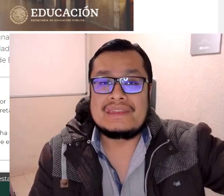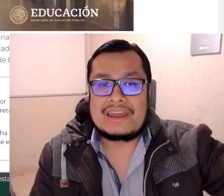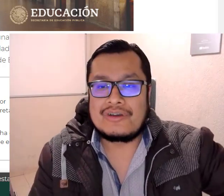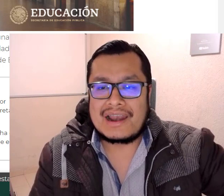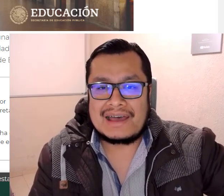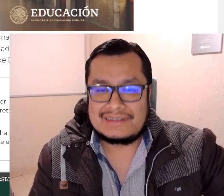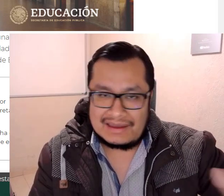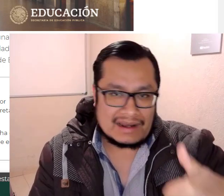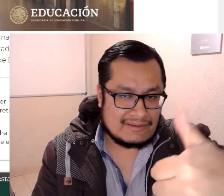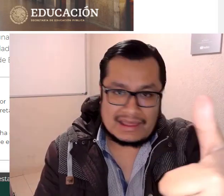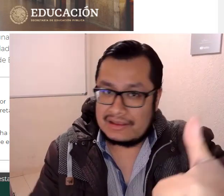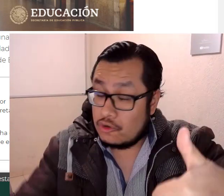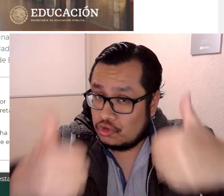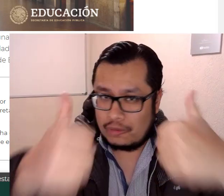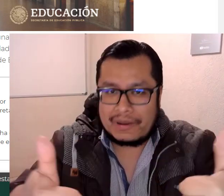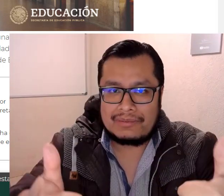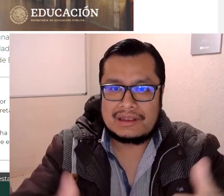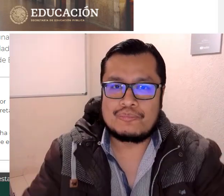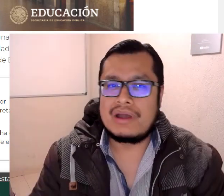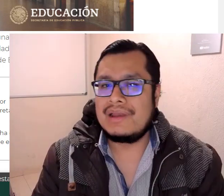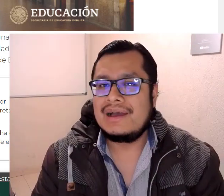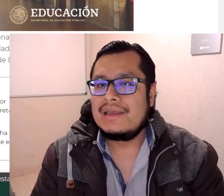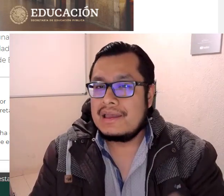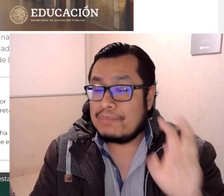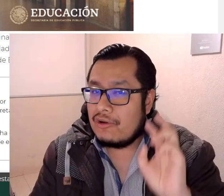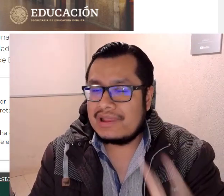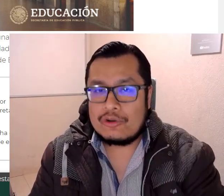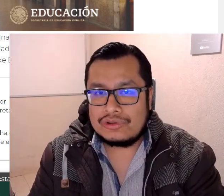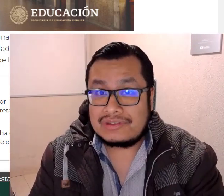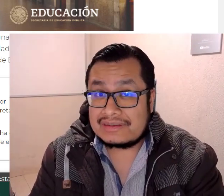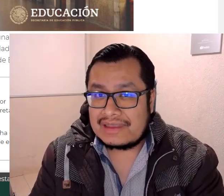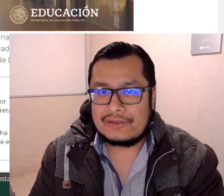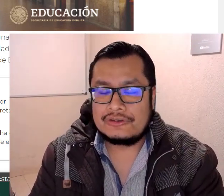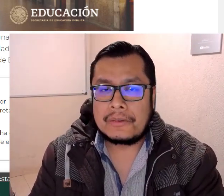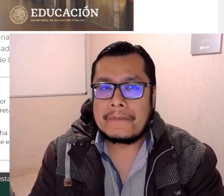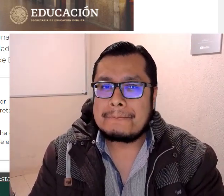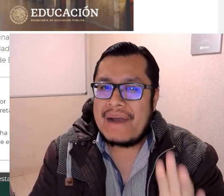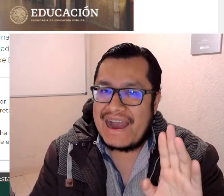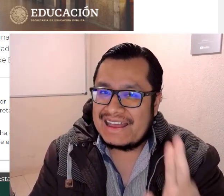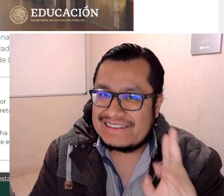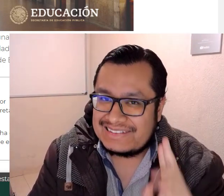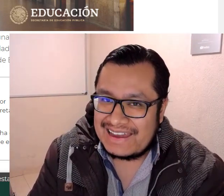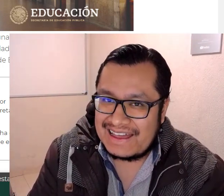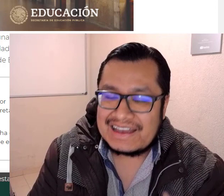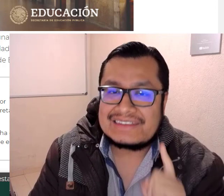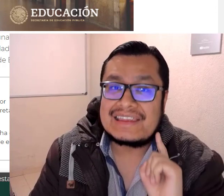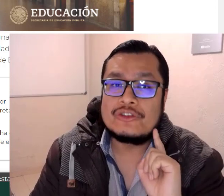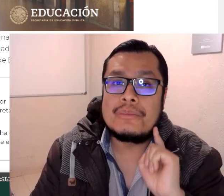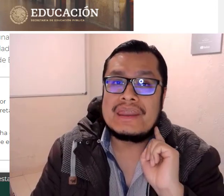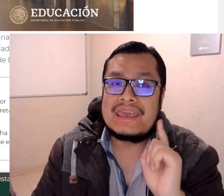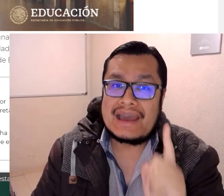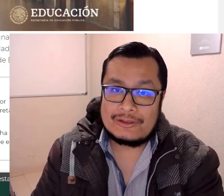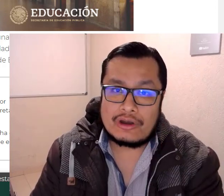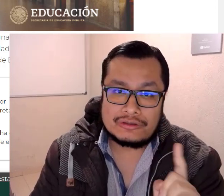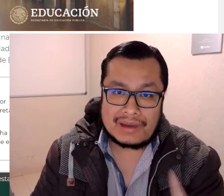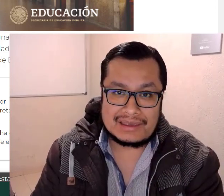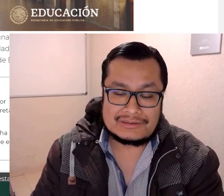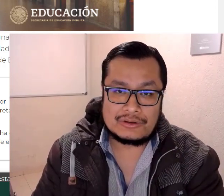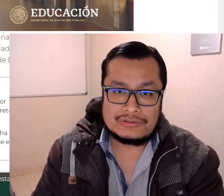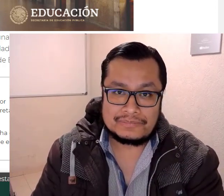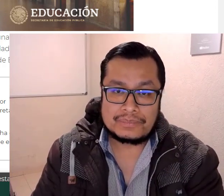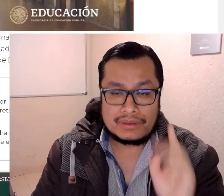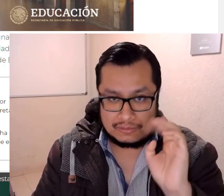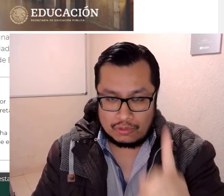hasta suspendieron clase la verdad súper bien en puebla pero en algunos estados pareciera que están obligando a los